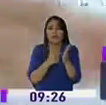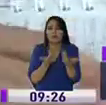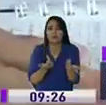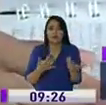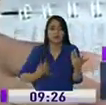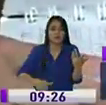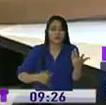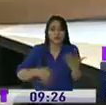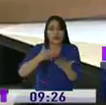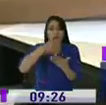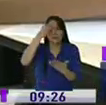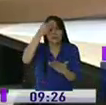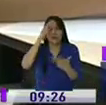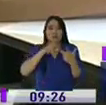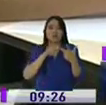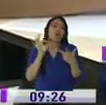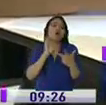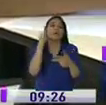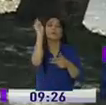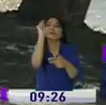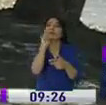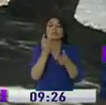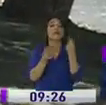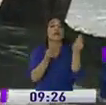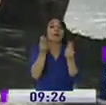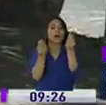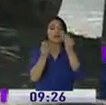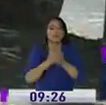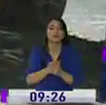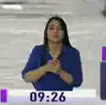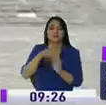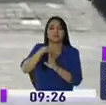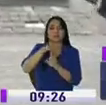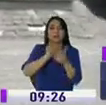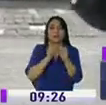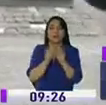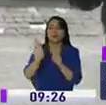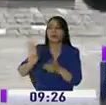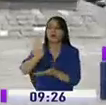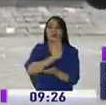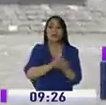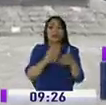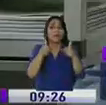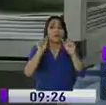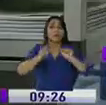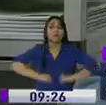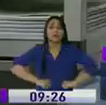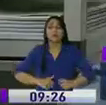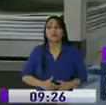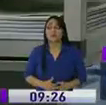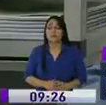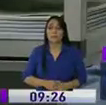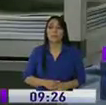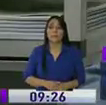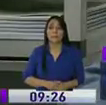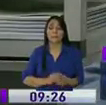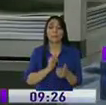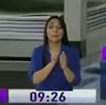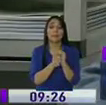ejemplo, de guitarra o pintura. El parque de cada barrio será suficiente. De hecho, el